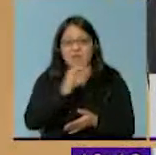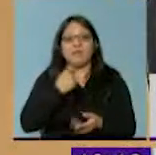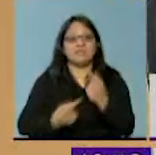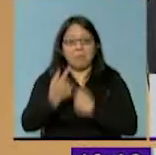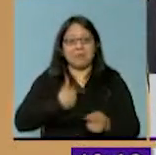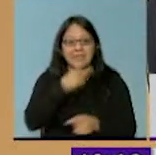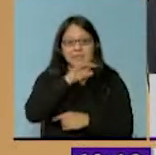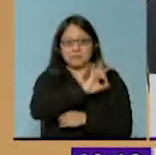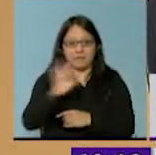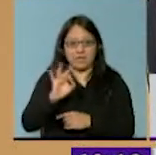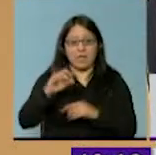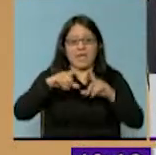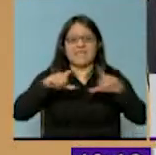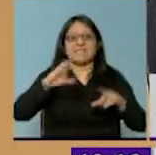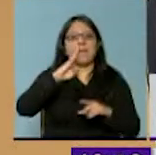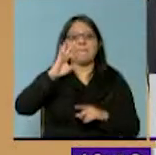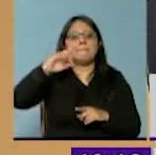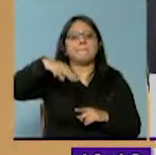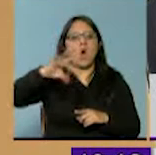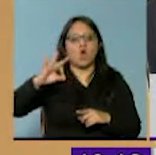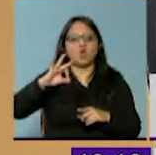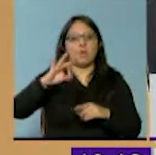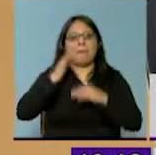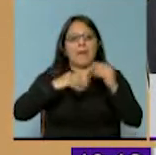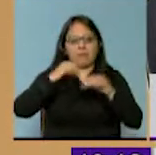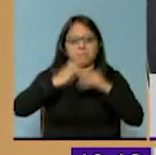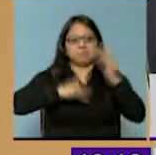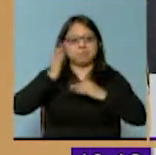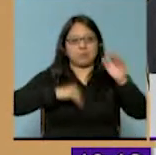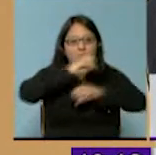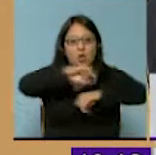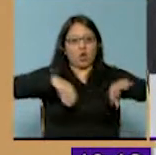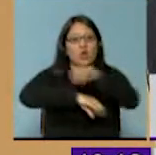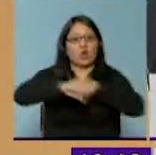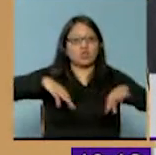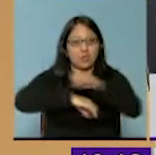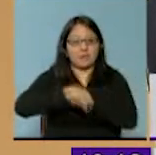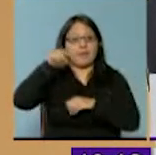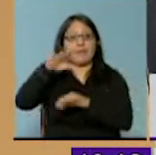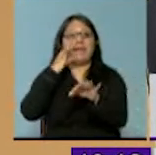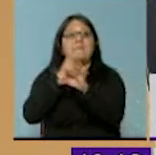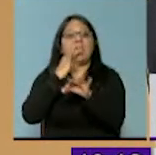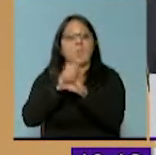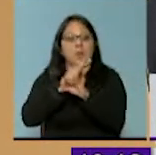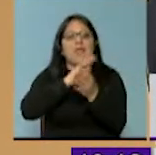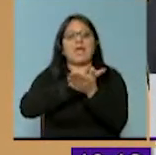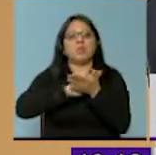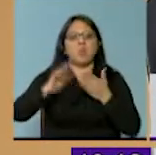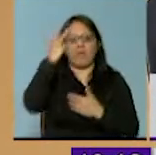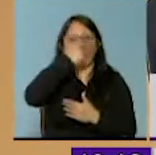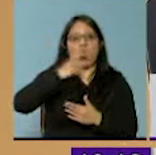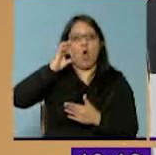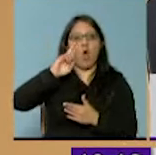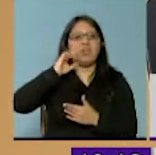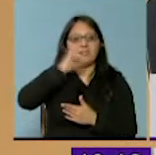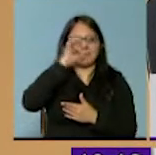en pantalla el bono contribución para la carroza que emite el Instituto Nuevo Horizonte o el Colegio Nuevo Horizonte, si